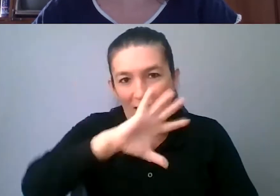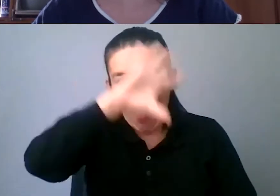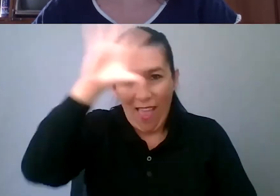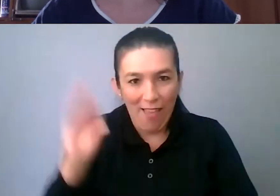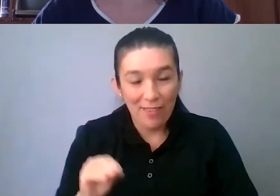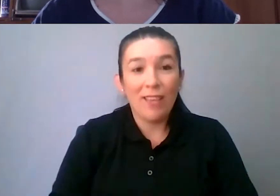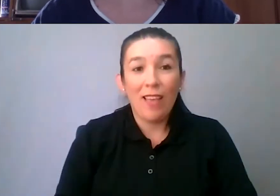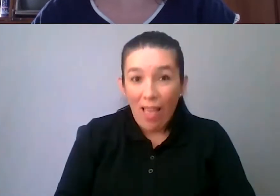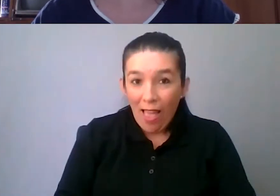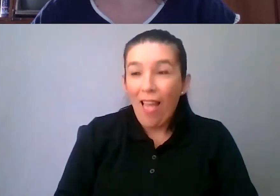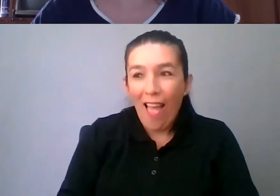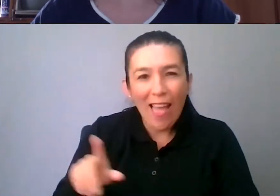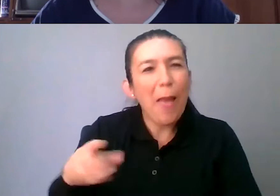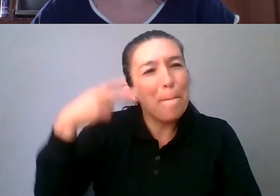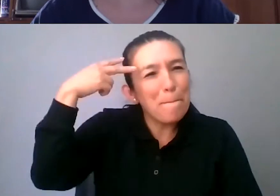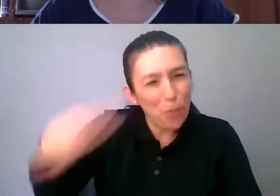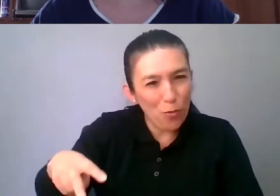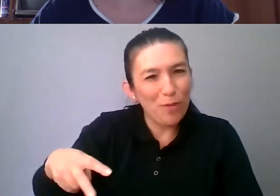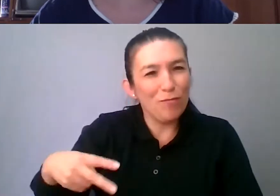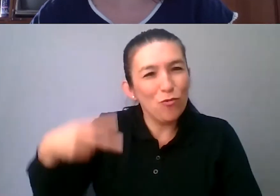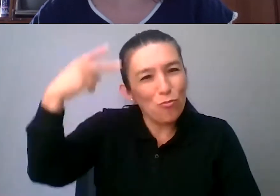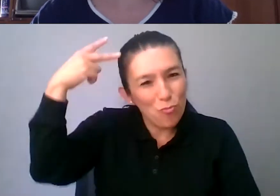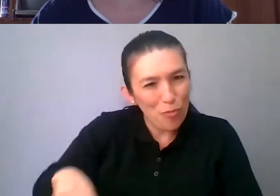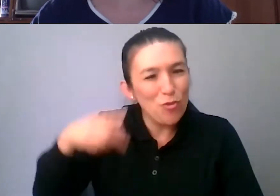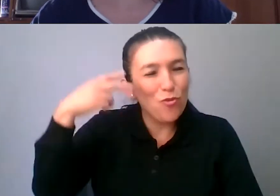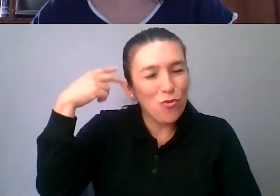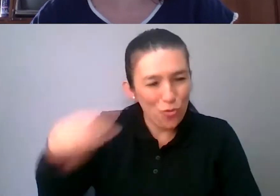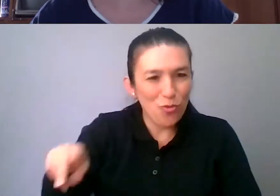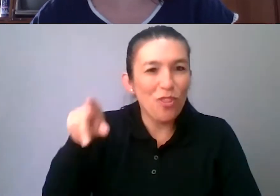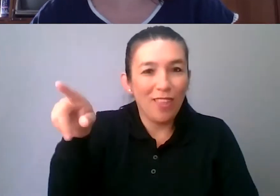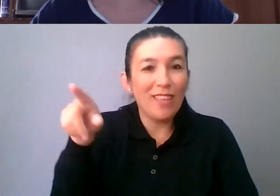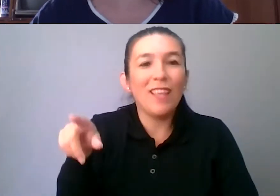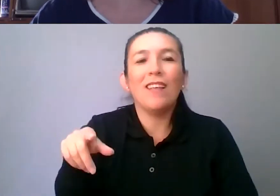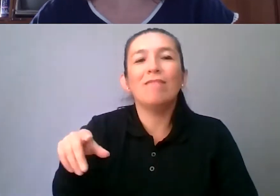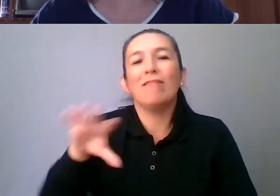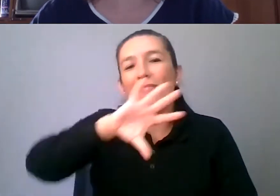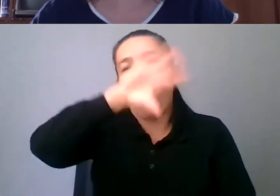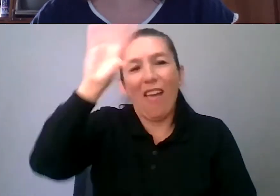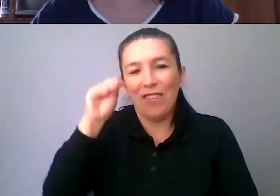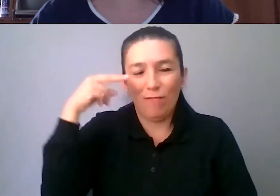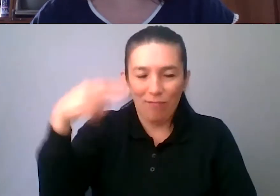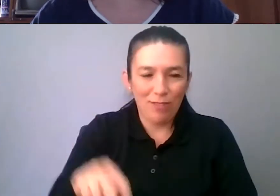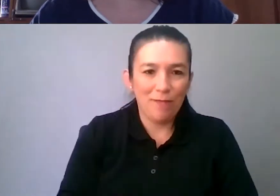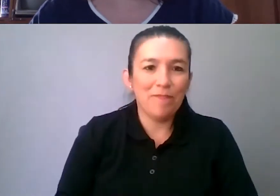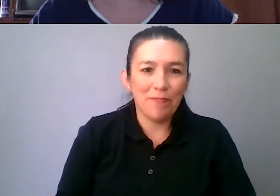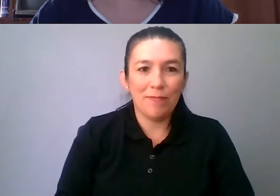Comprendo. Ahí empiezan las características ya más propias, individuales de cada territorio, en el fondo.